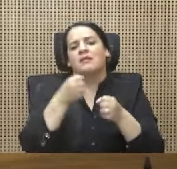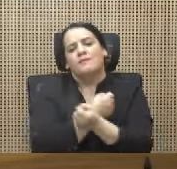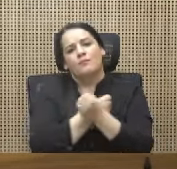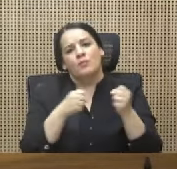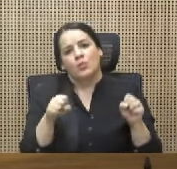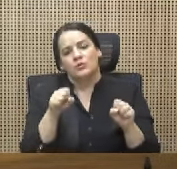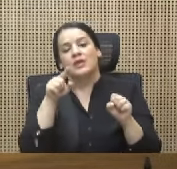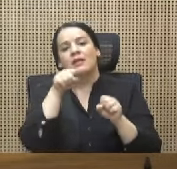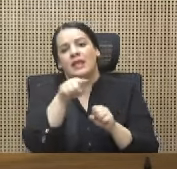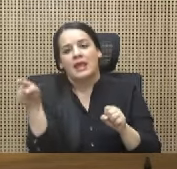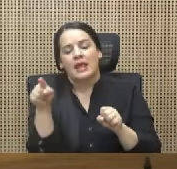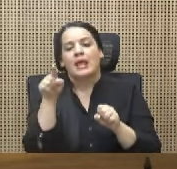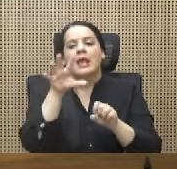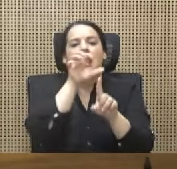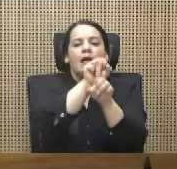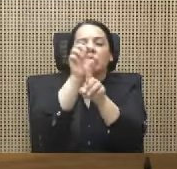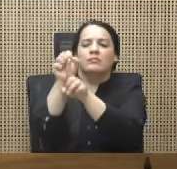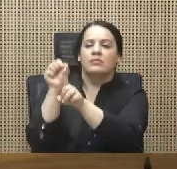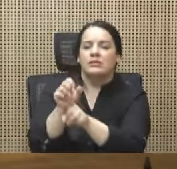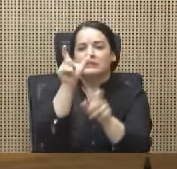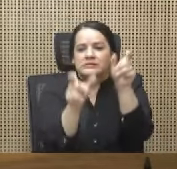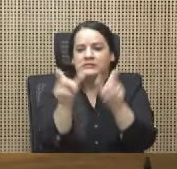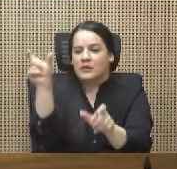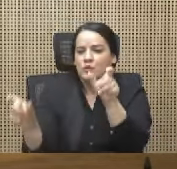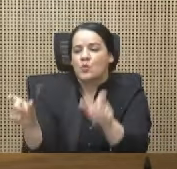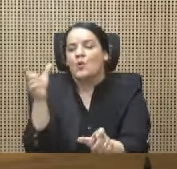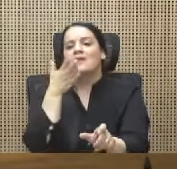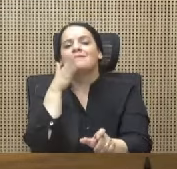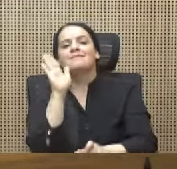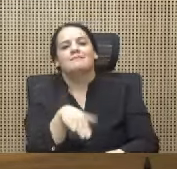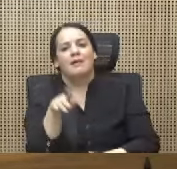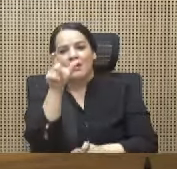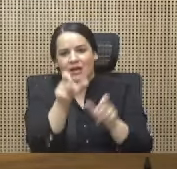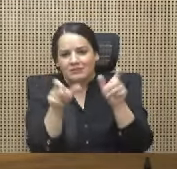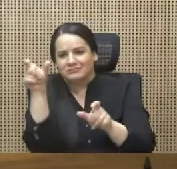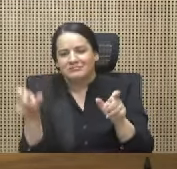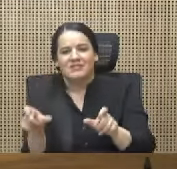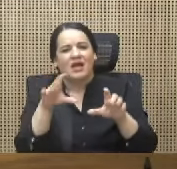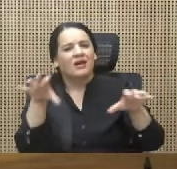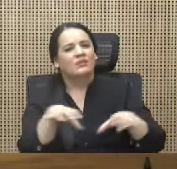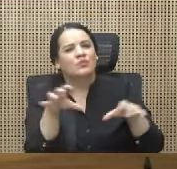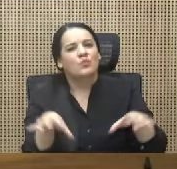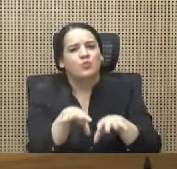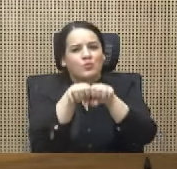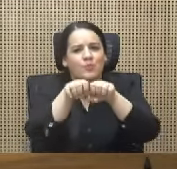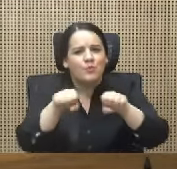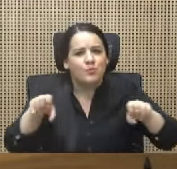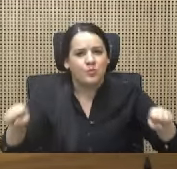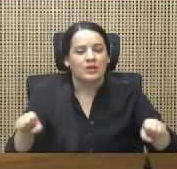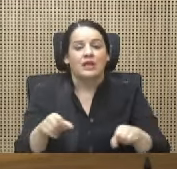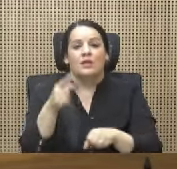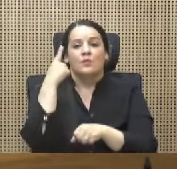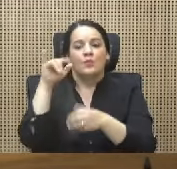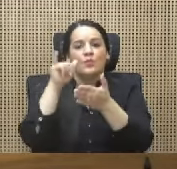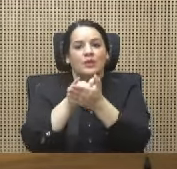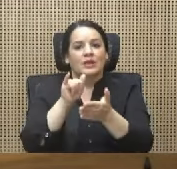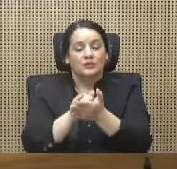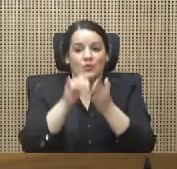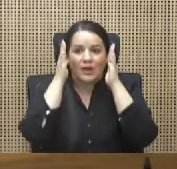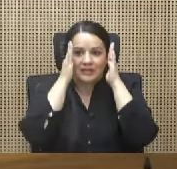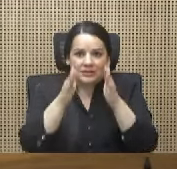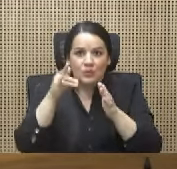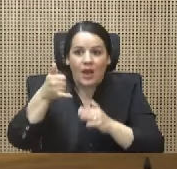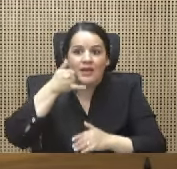señores muy descarados actuando de manera asquerosamente corrupta. Por eso esas intervenciones de llamadas